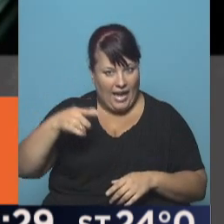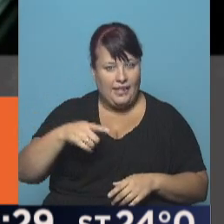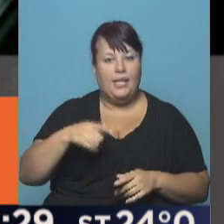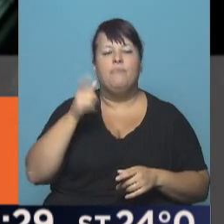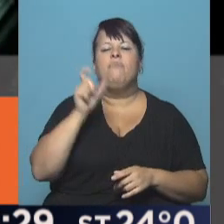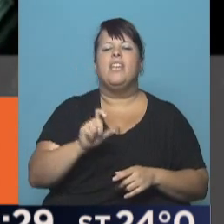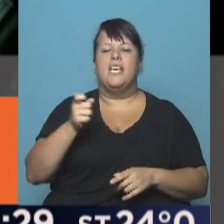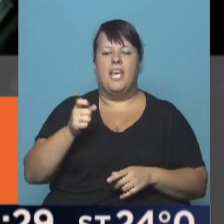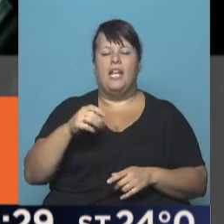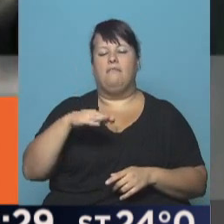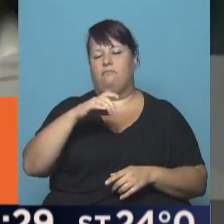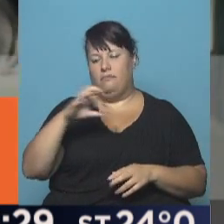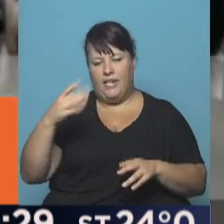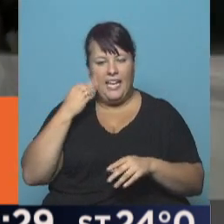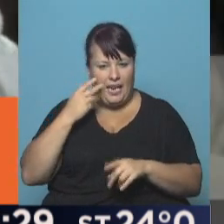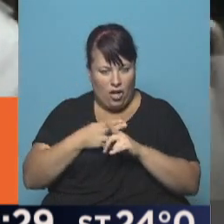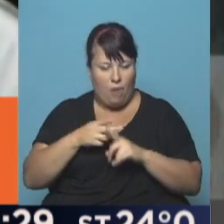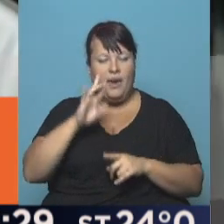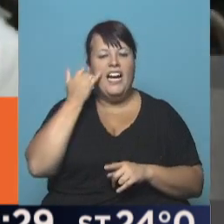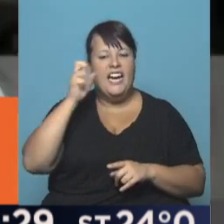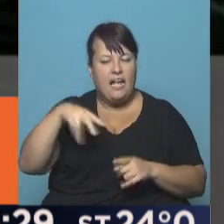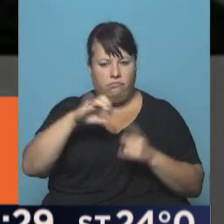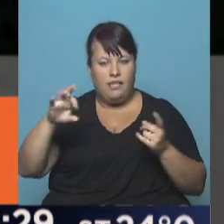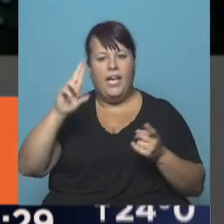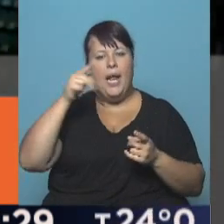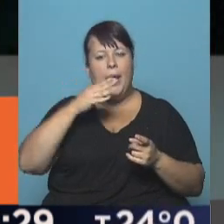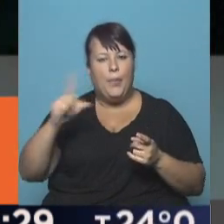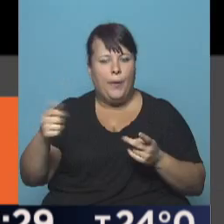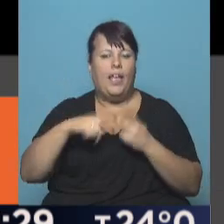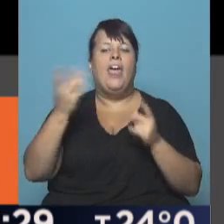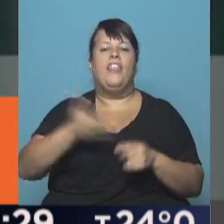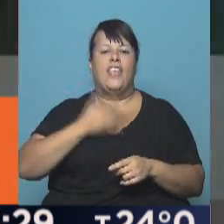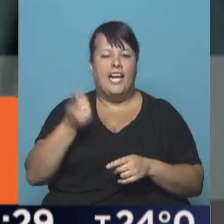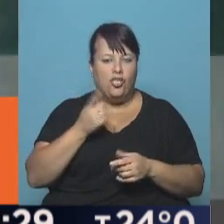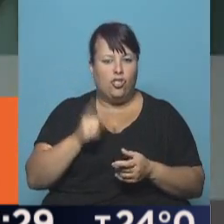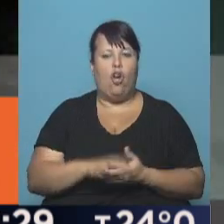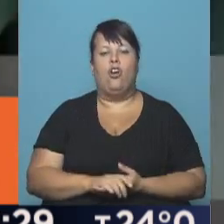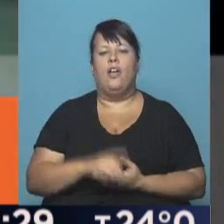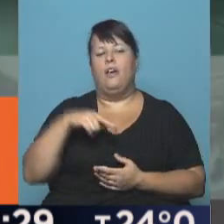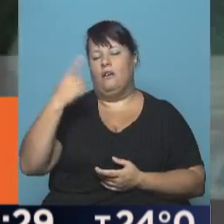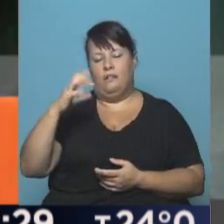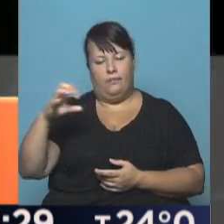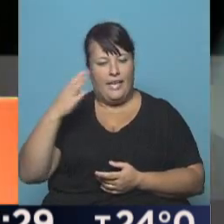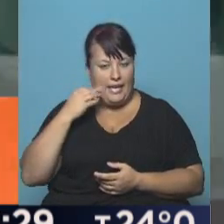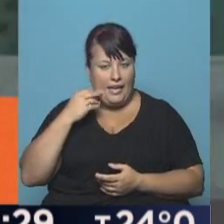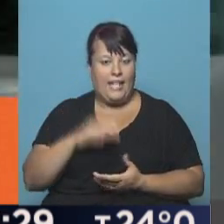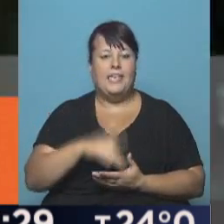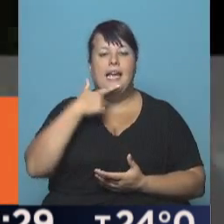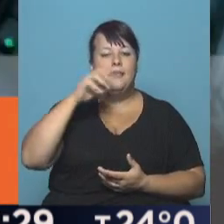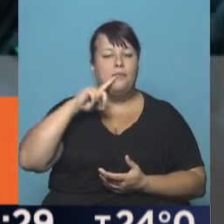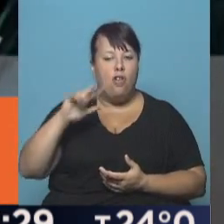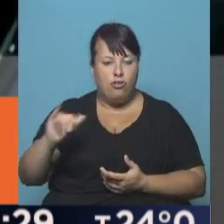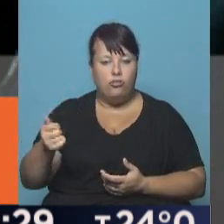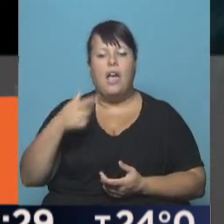está protagonizada por Jake Gyllenhaal, Ryan Reynolds, Rebecca Ferguson y dirigida por el realizador de Child 44, Daniel Espinosa.